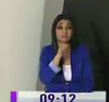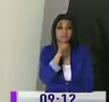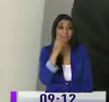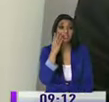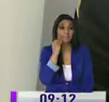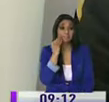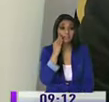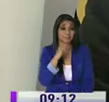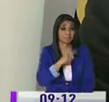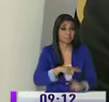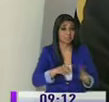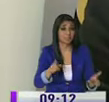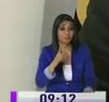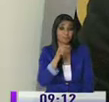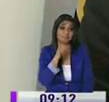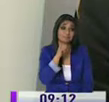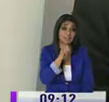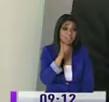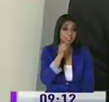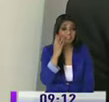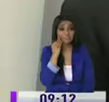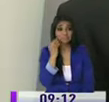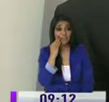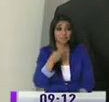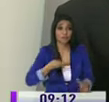para usted